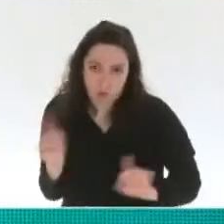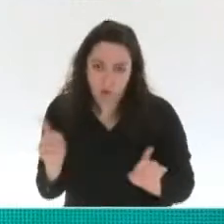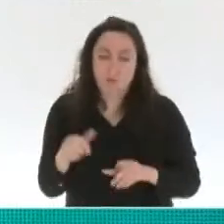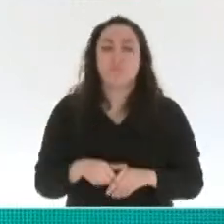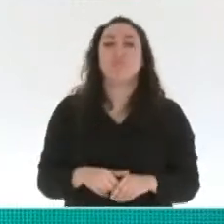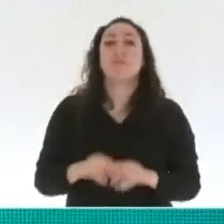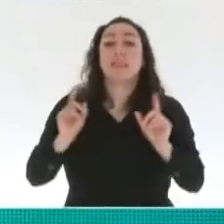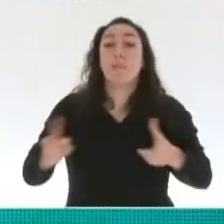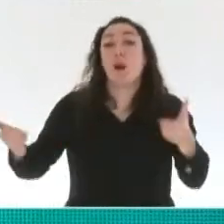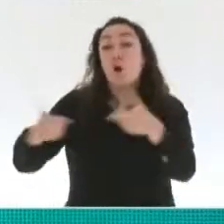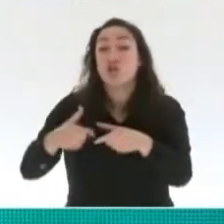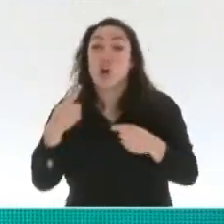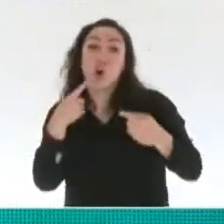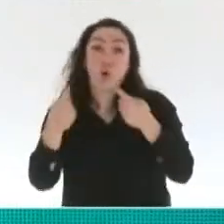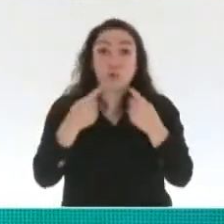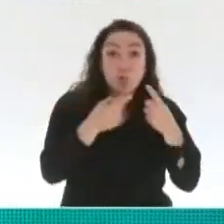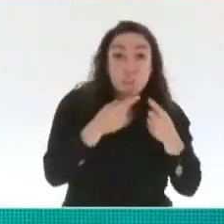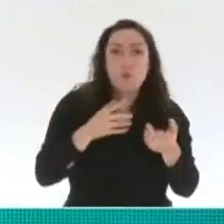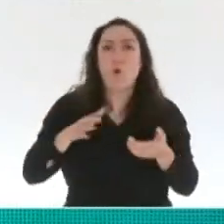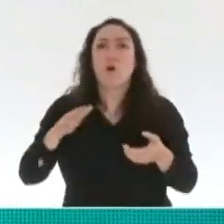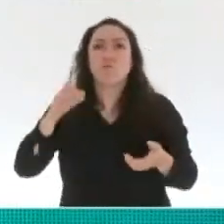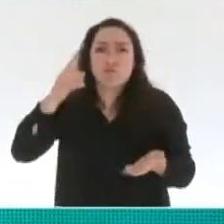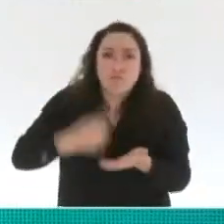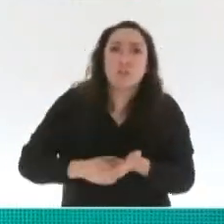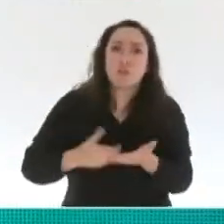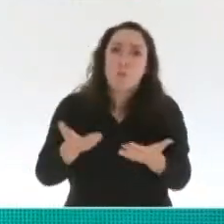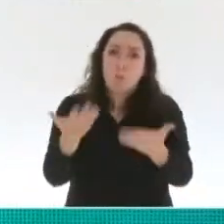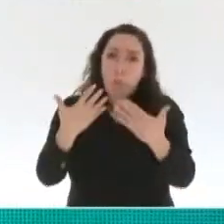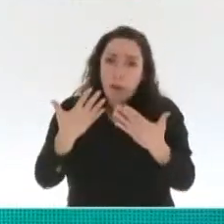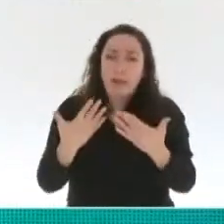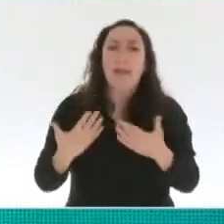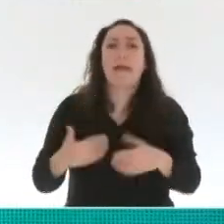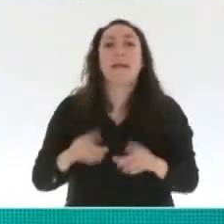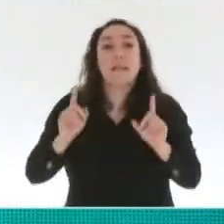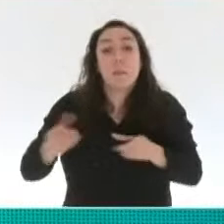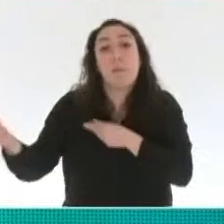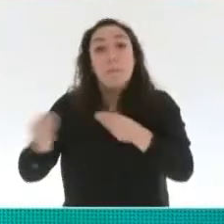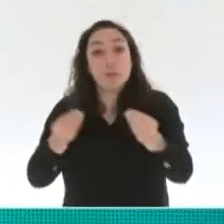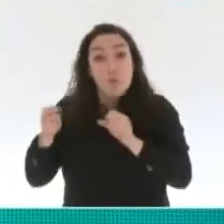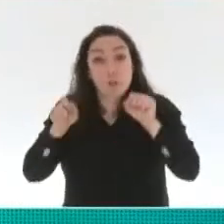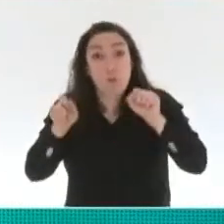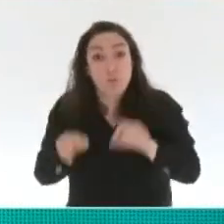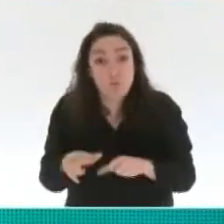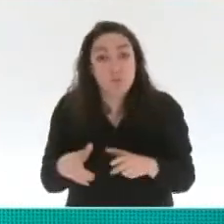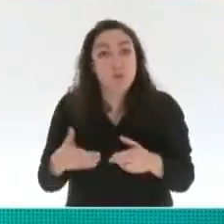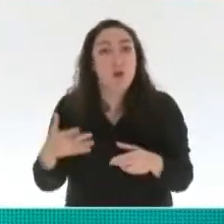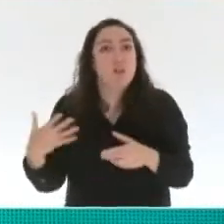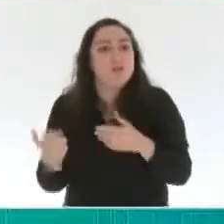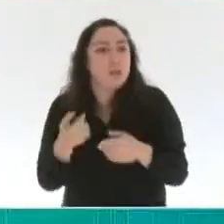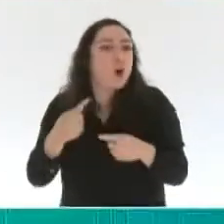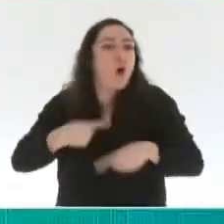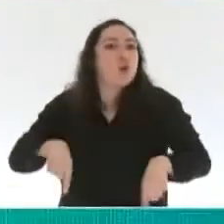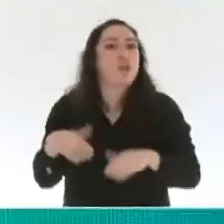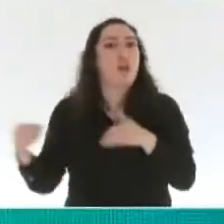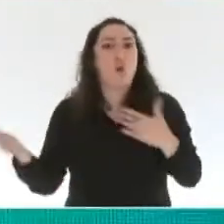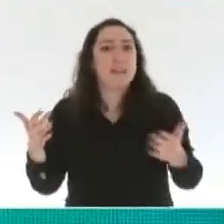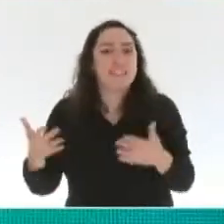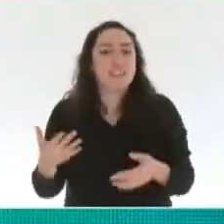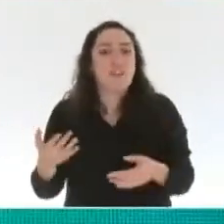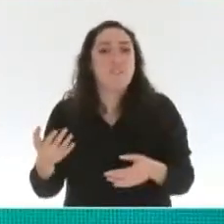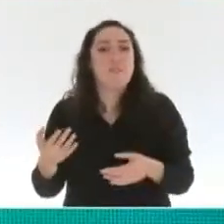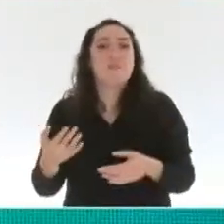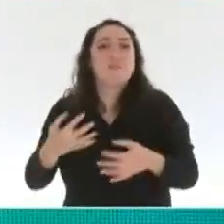los consejos consultivos tengan poder resolutivo y eh un presupuesto para ejecutar lo que los vecinos genuinamente